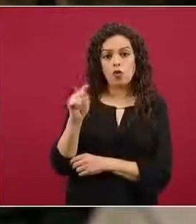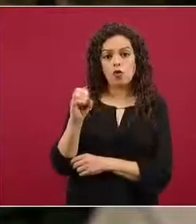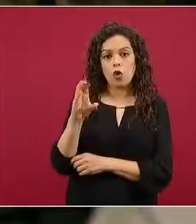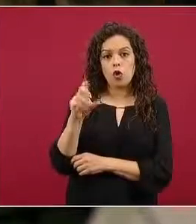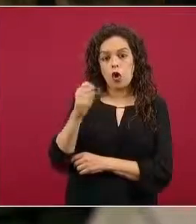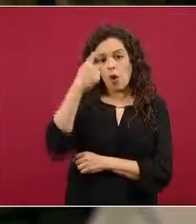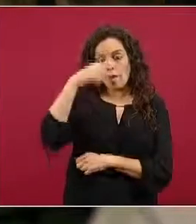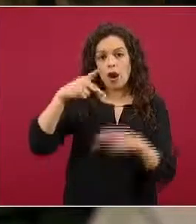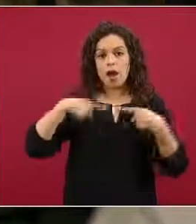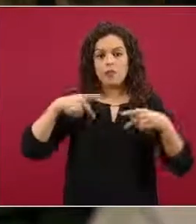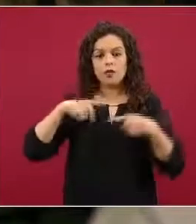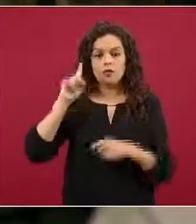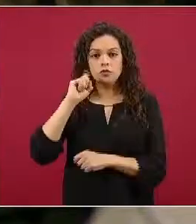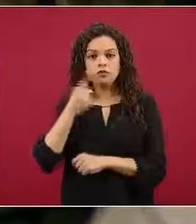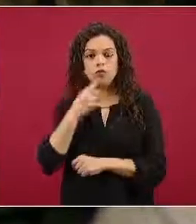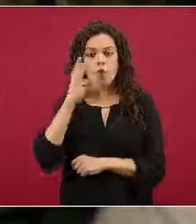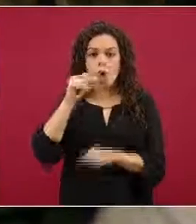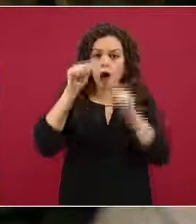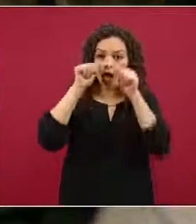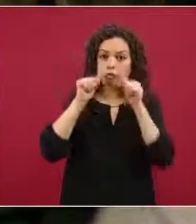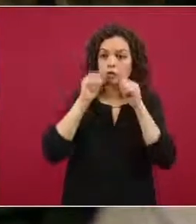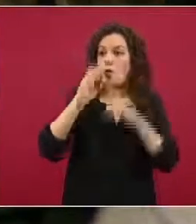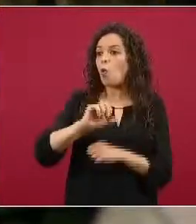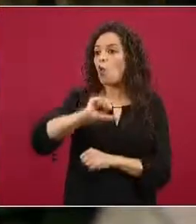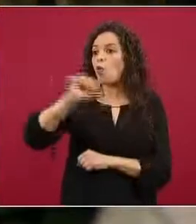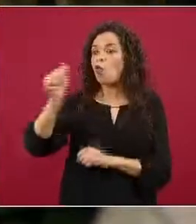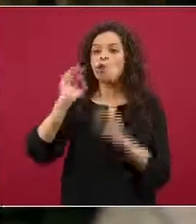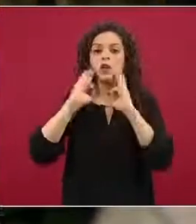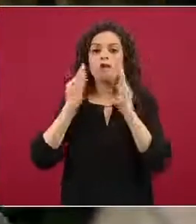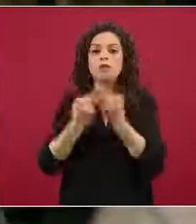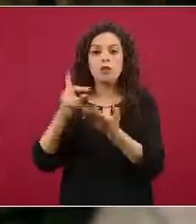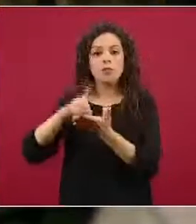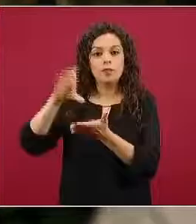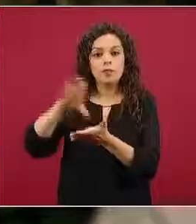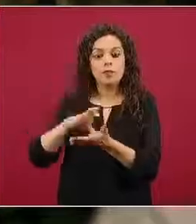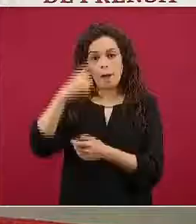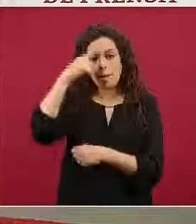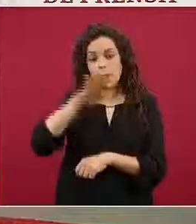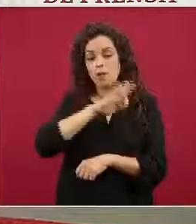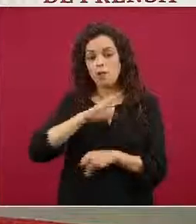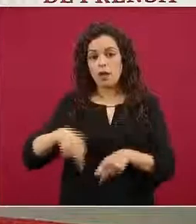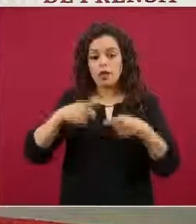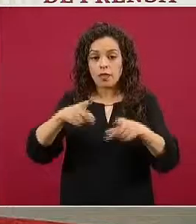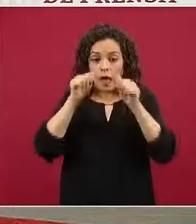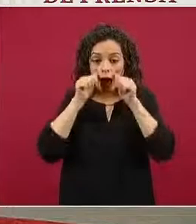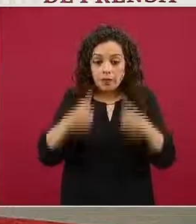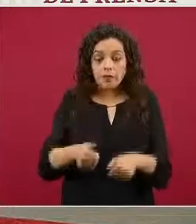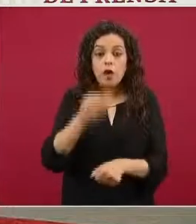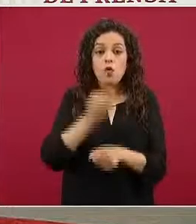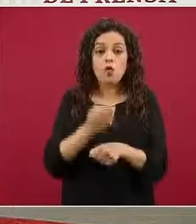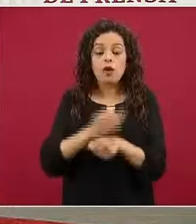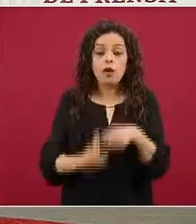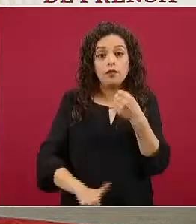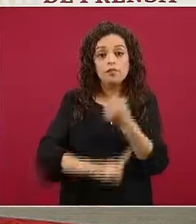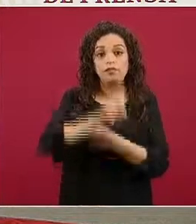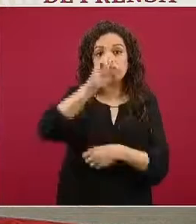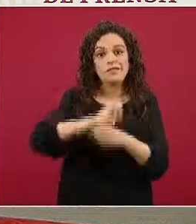o también otro tipo de discapacidad para que sean atendidas en el marco de la pandemia. Gracias. Muchísimas